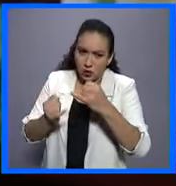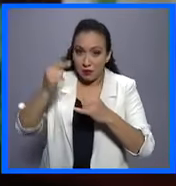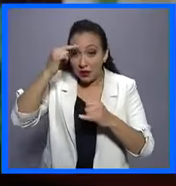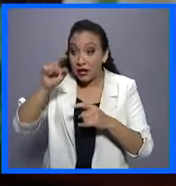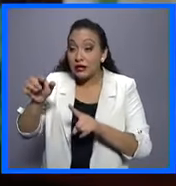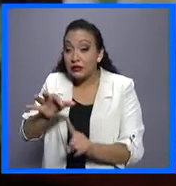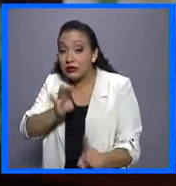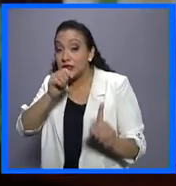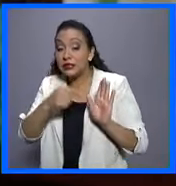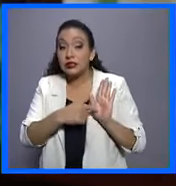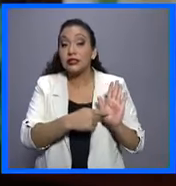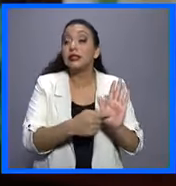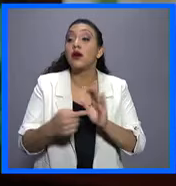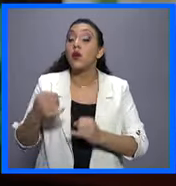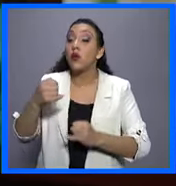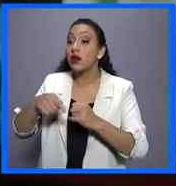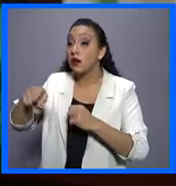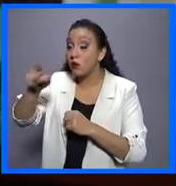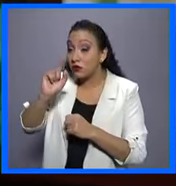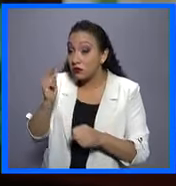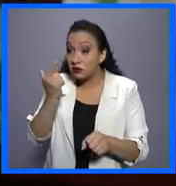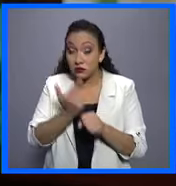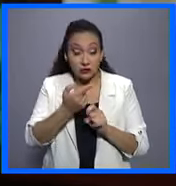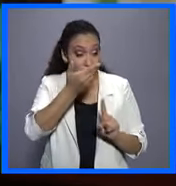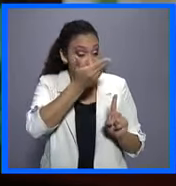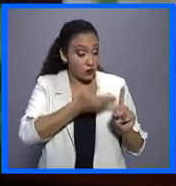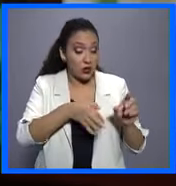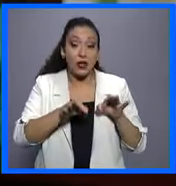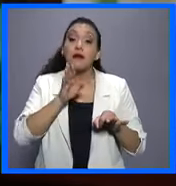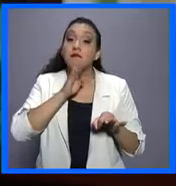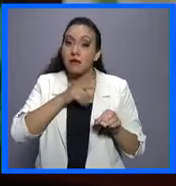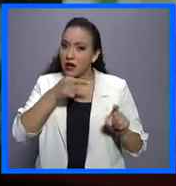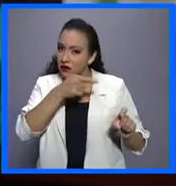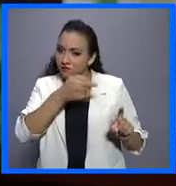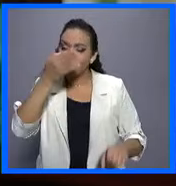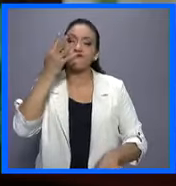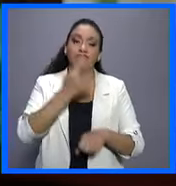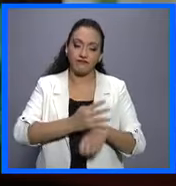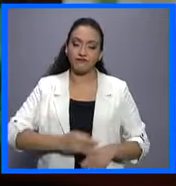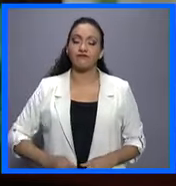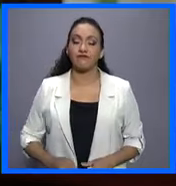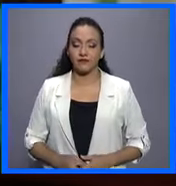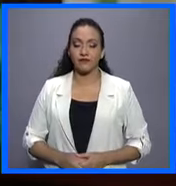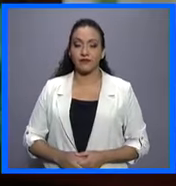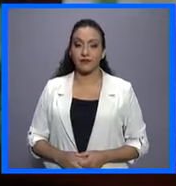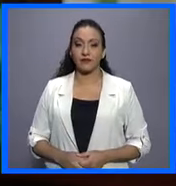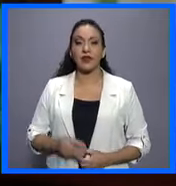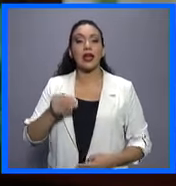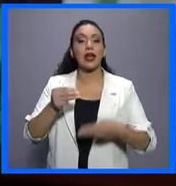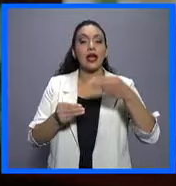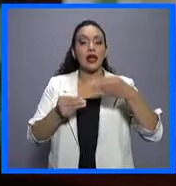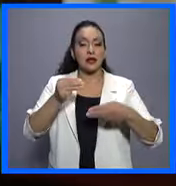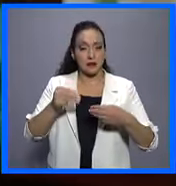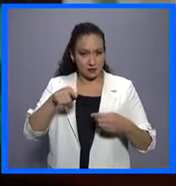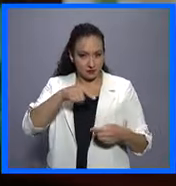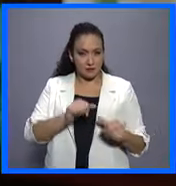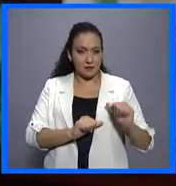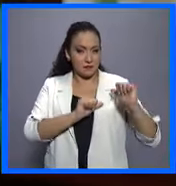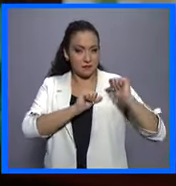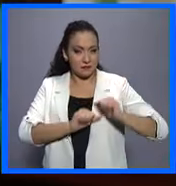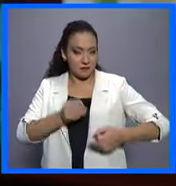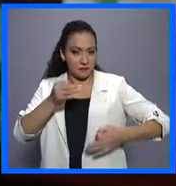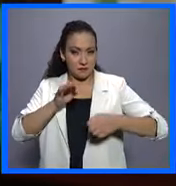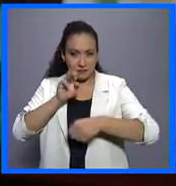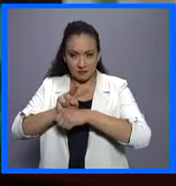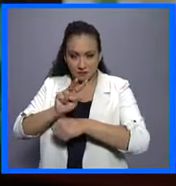pública que los jueces que cometen faltas van a ser sancionados. El magistrado del Tribunal de Disciplina